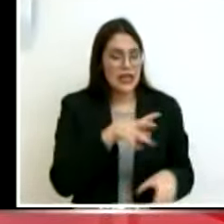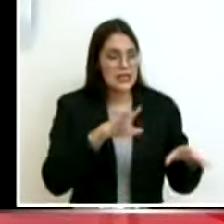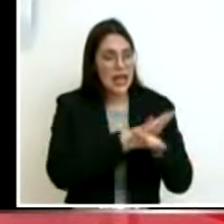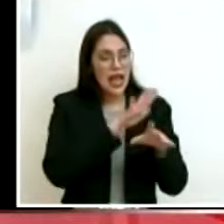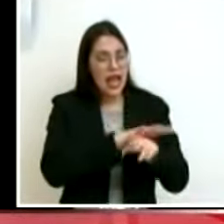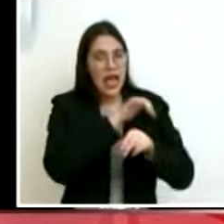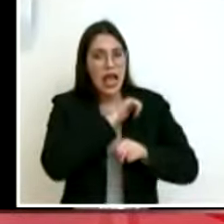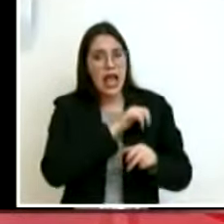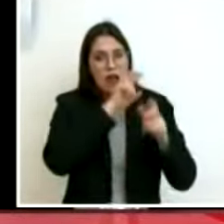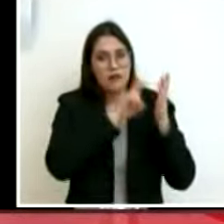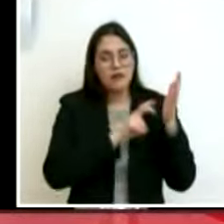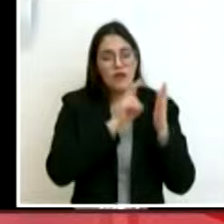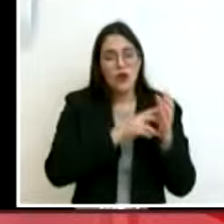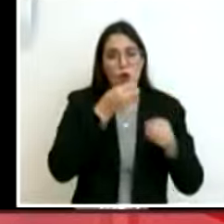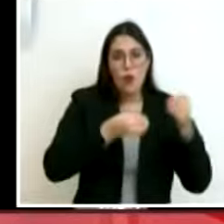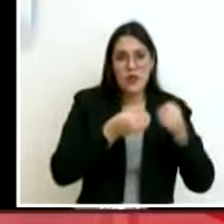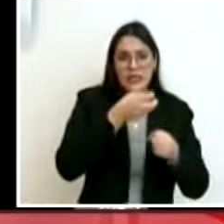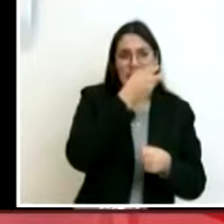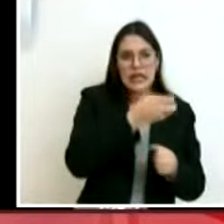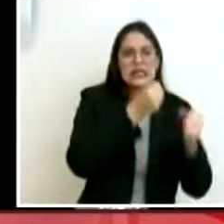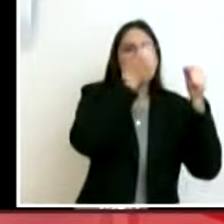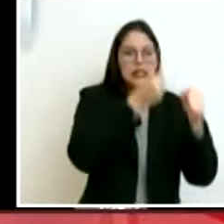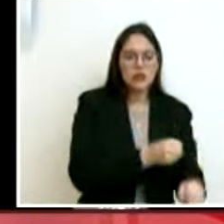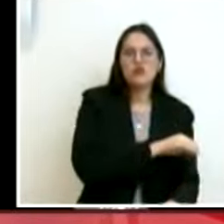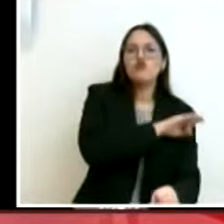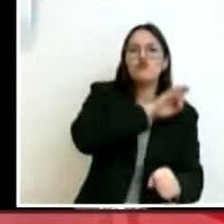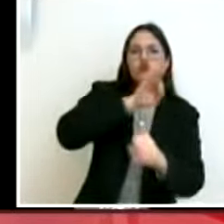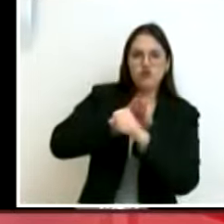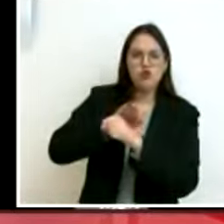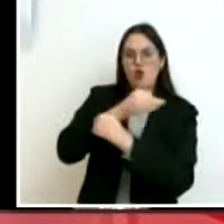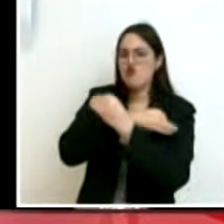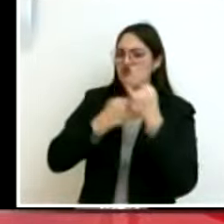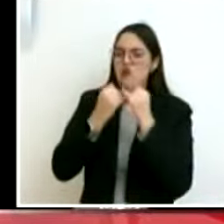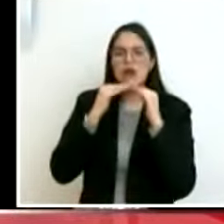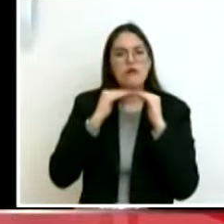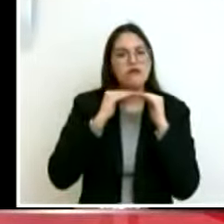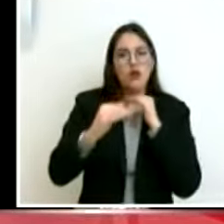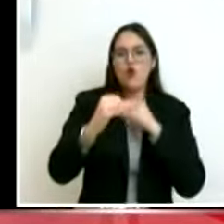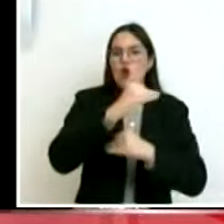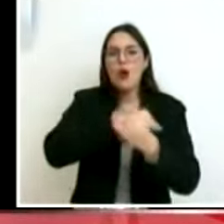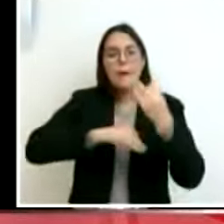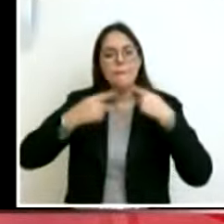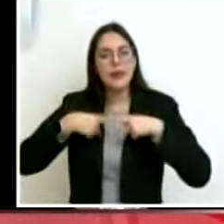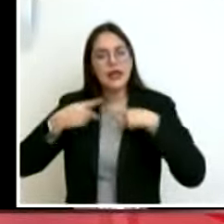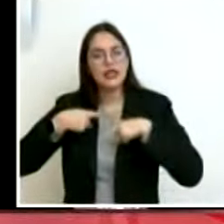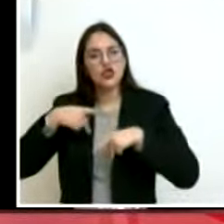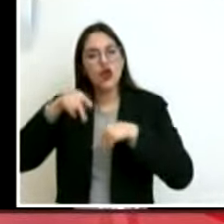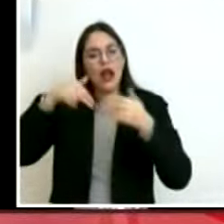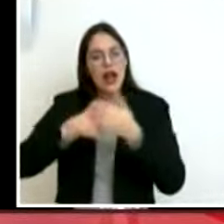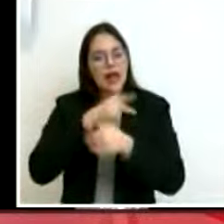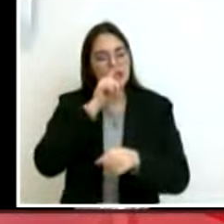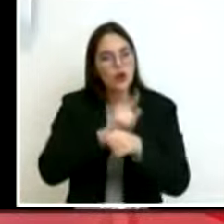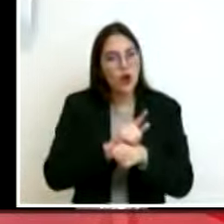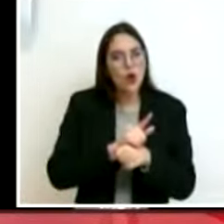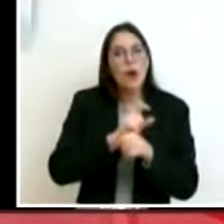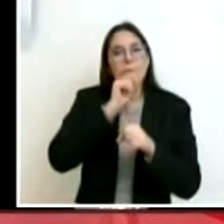Judicial garantiza una justicia imparcial para los inversionistas